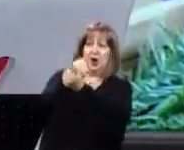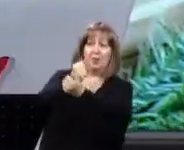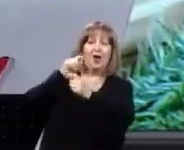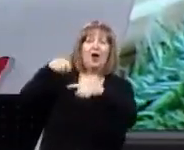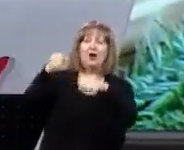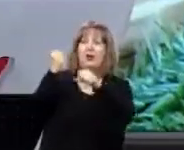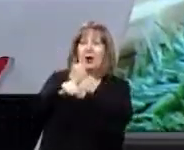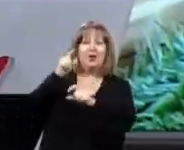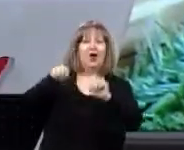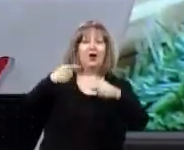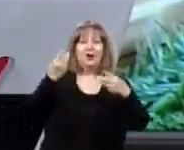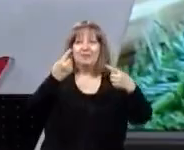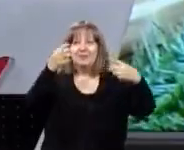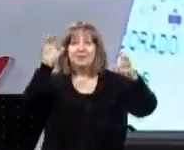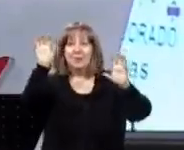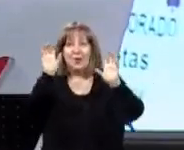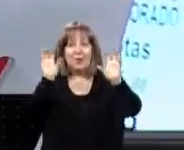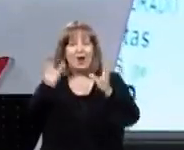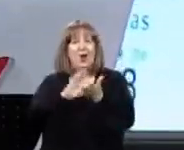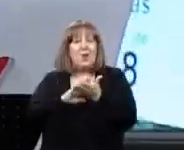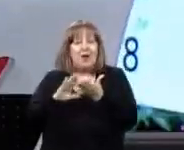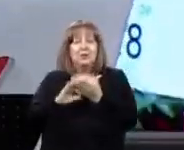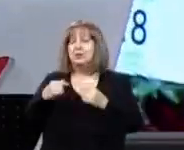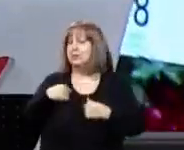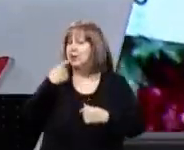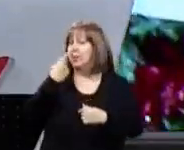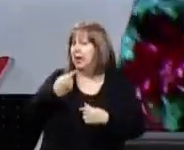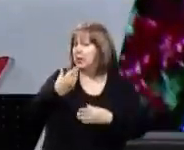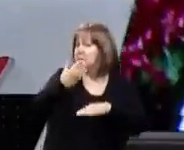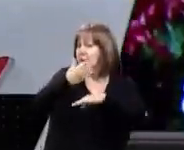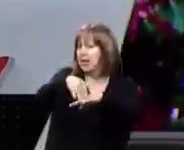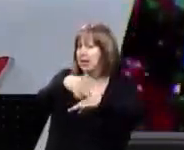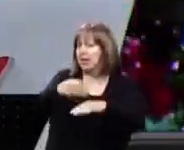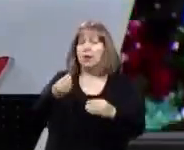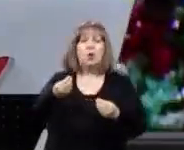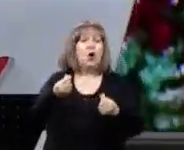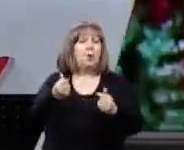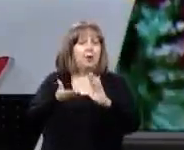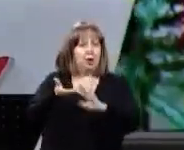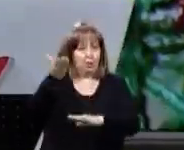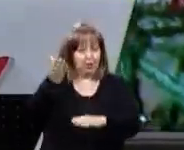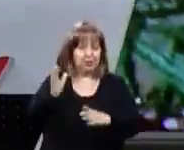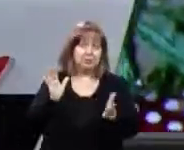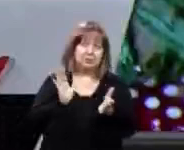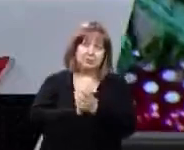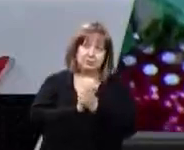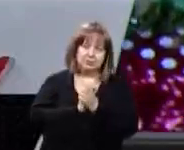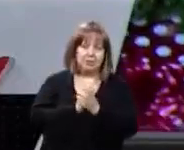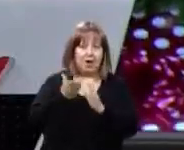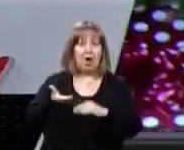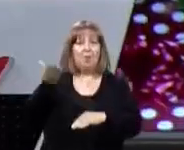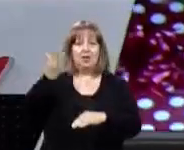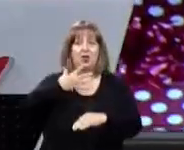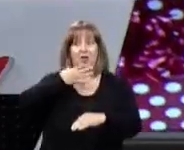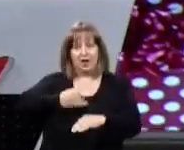es que estuvimos consultando cómo vienen los precios para el armado del arbolito. Vienen con aumento. No se los quería decir, pero